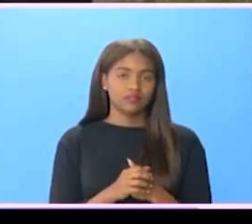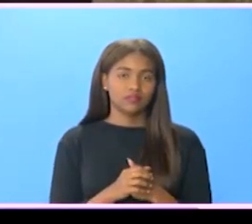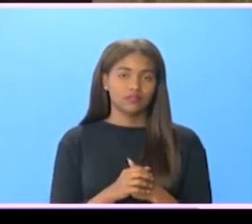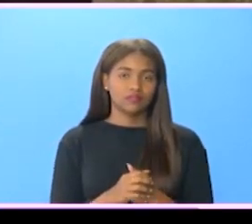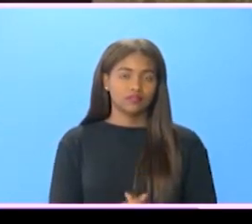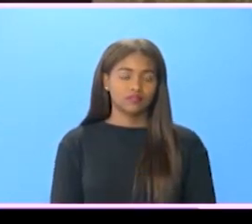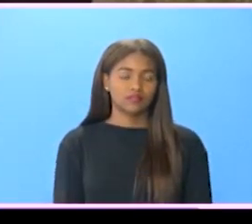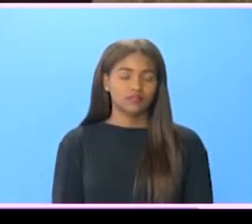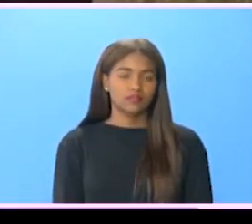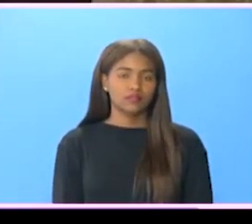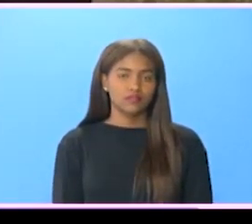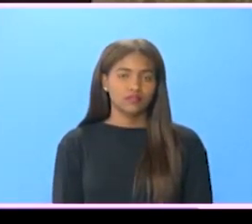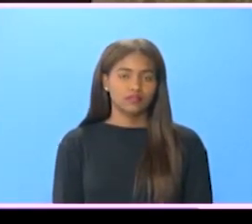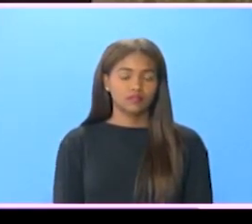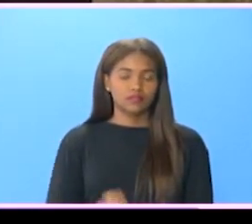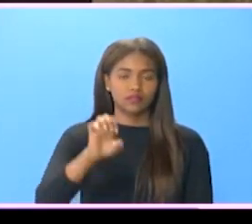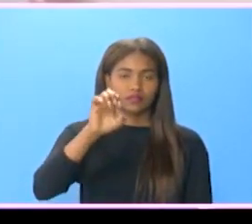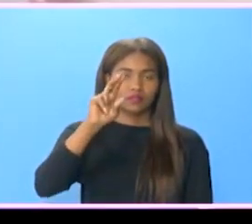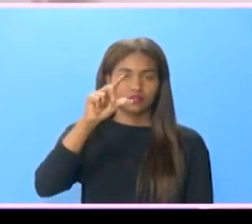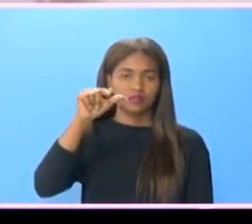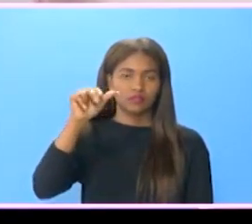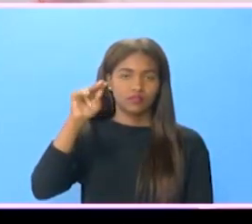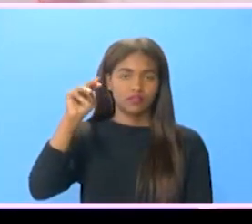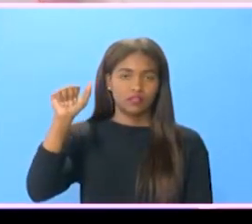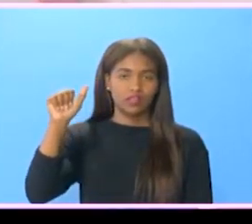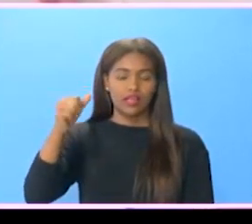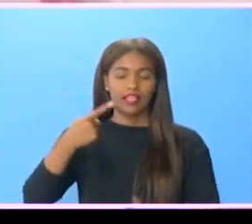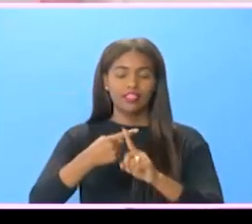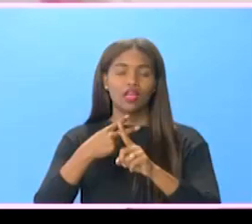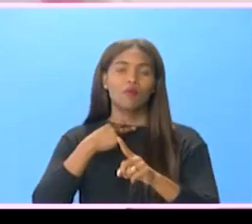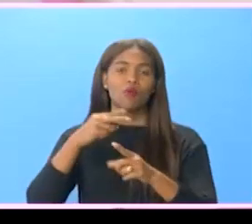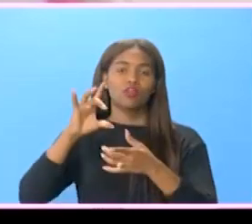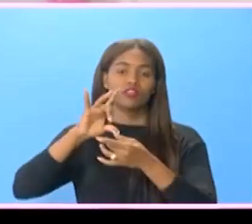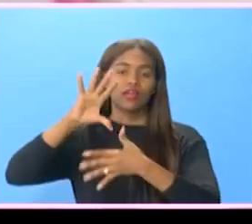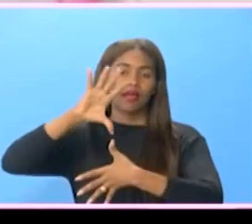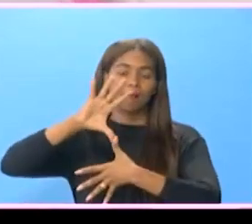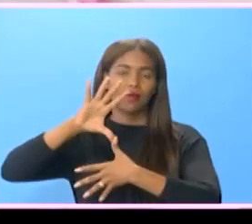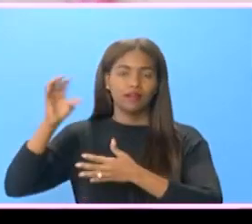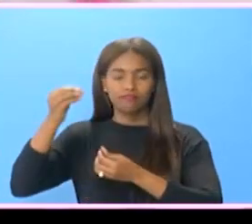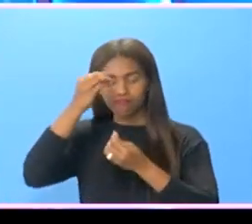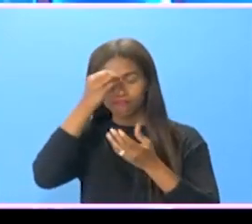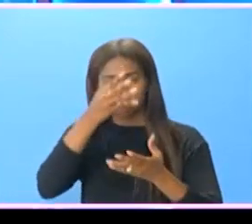posible a casa. Eugenia Sagastume, Voz de América, Guatemala.